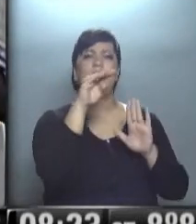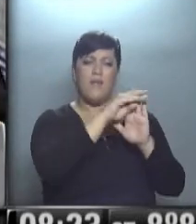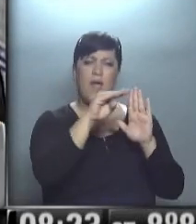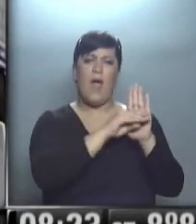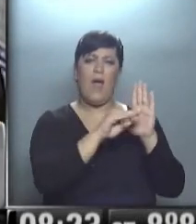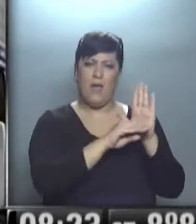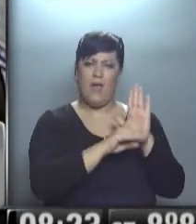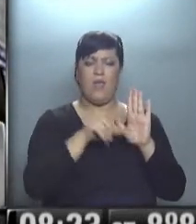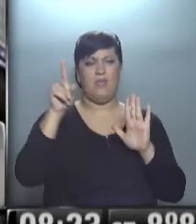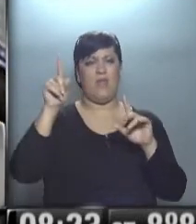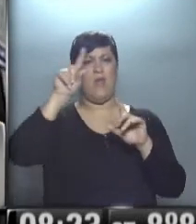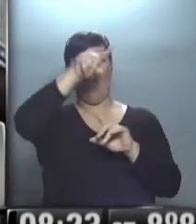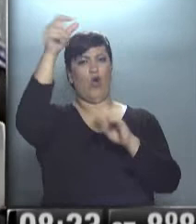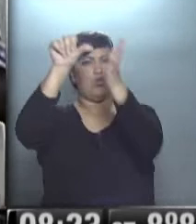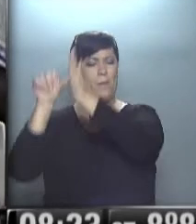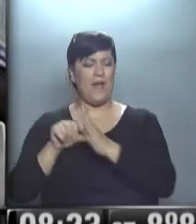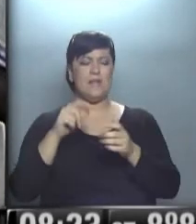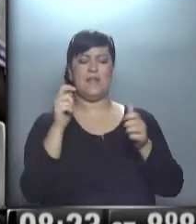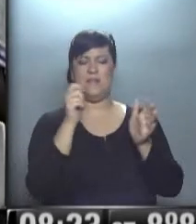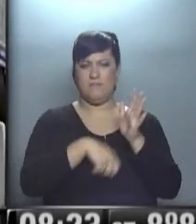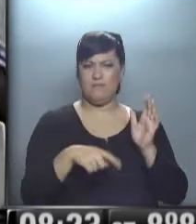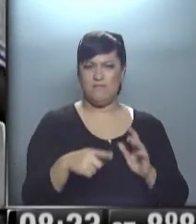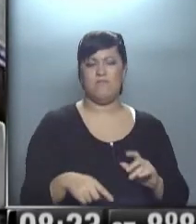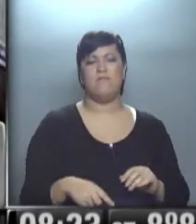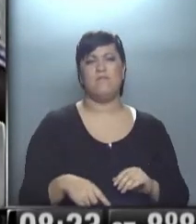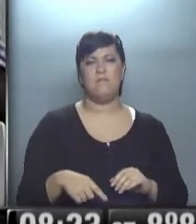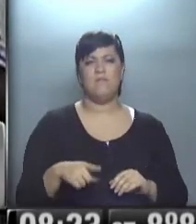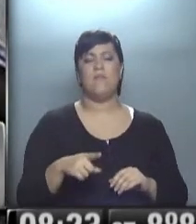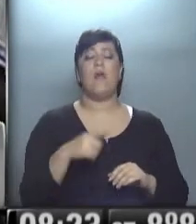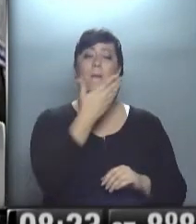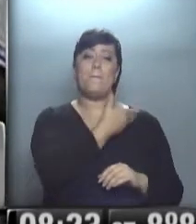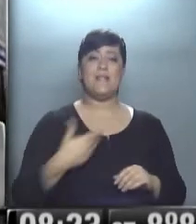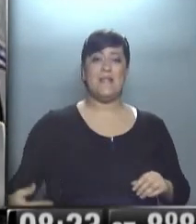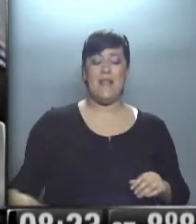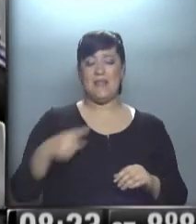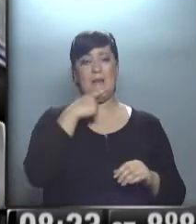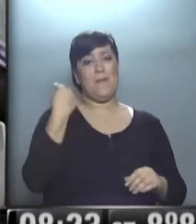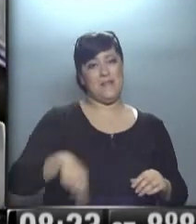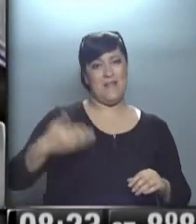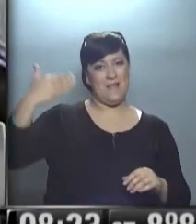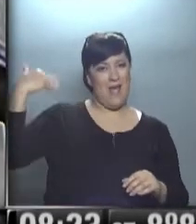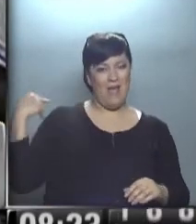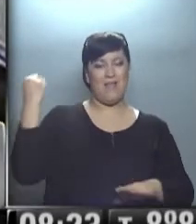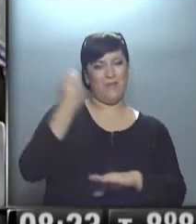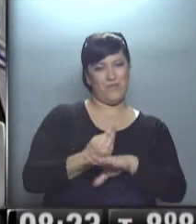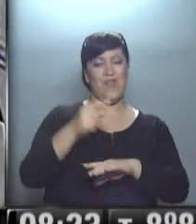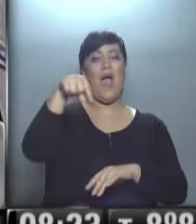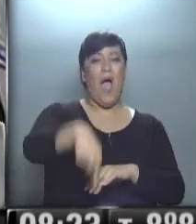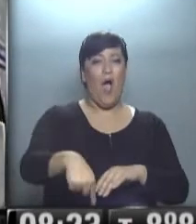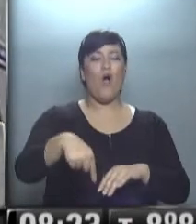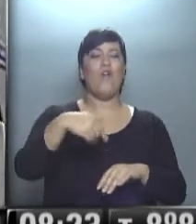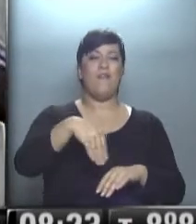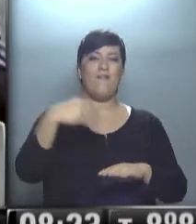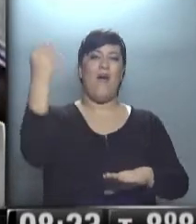haber tenido vuelvo a insistir al presidente al presidente de la federación rusa vladimir putin al presidente y